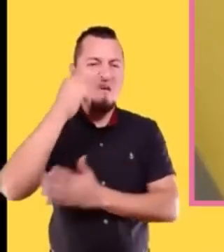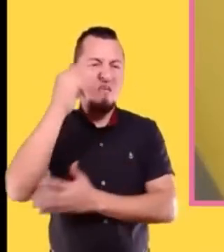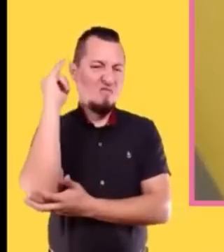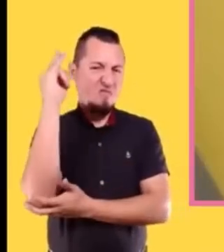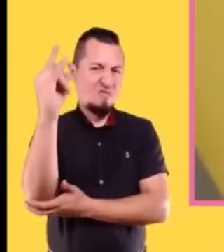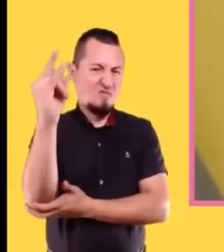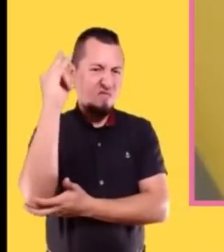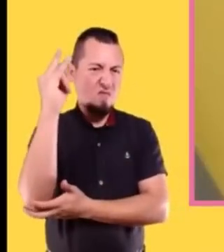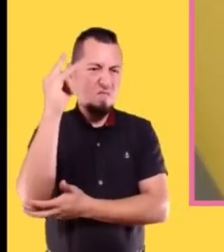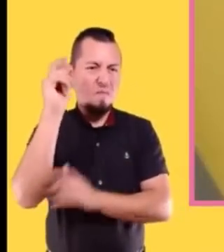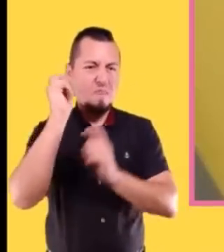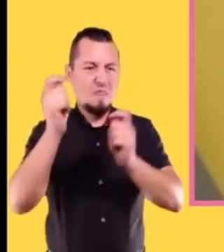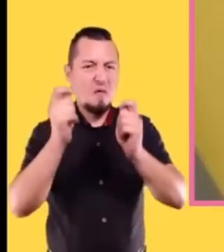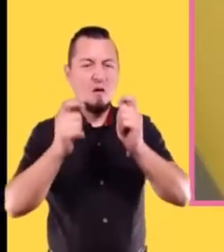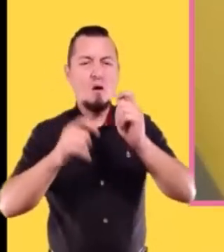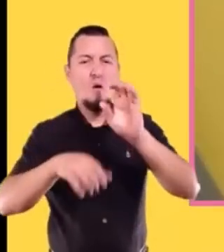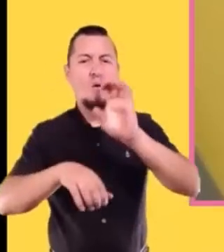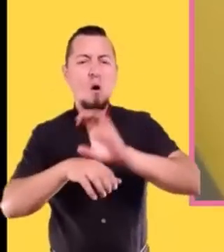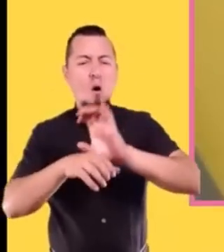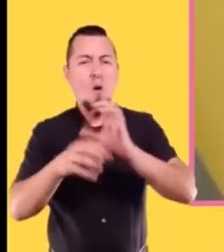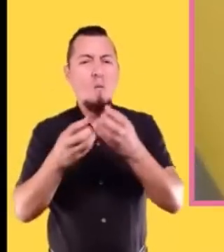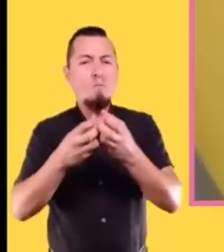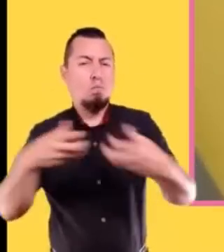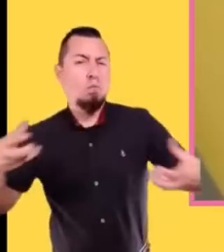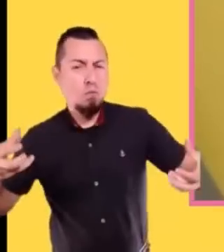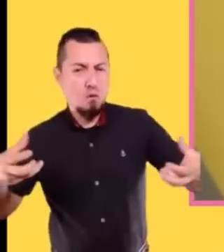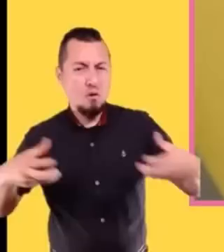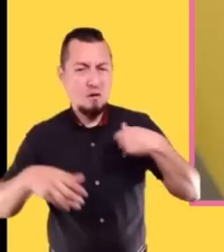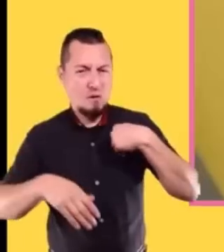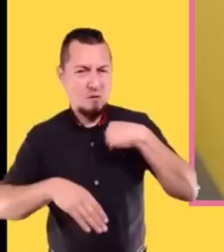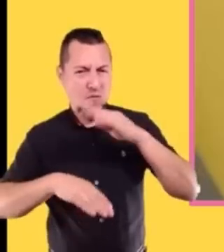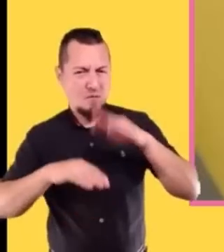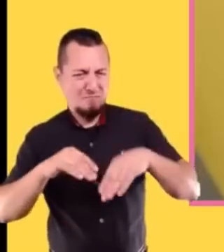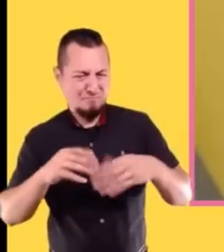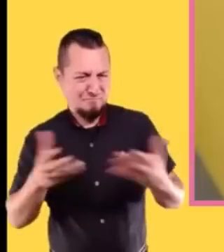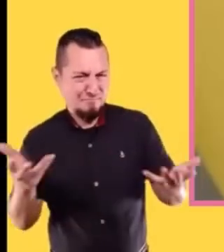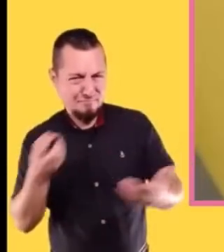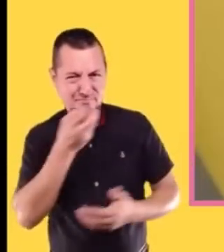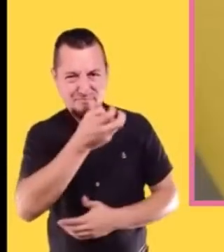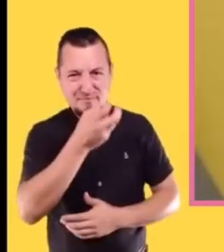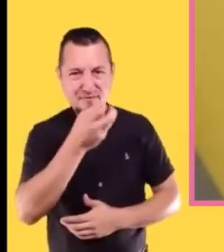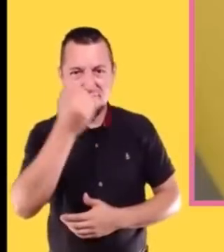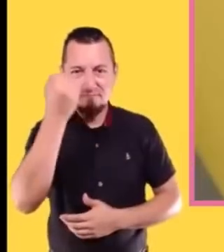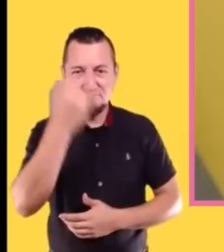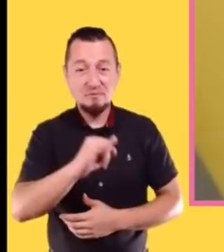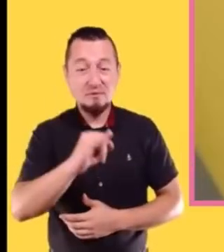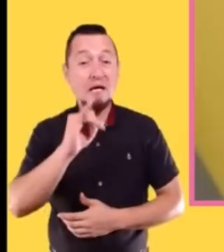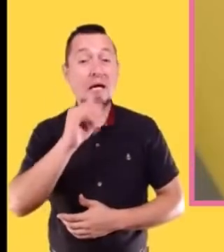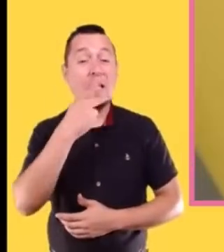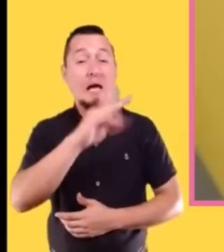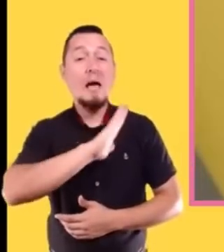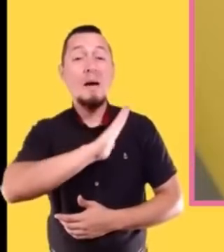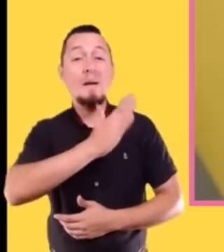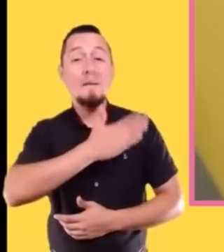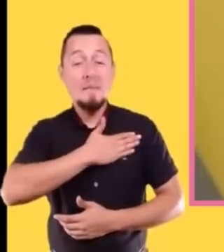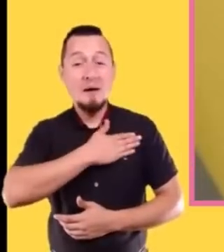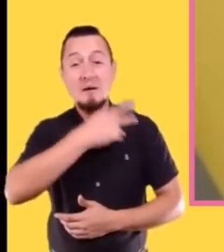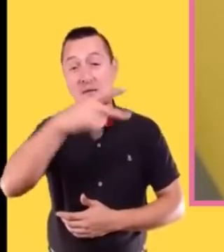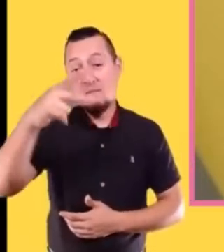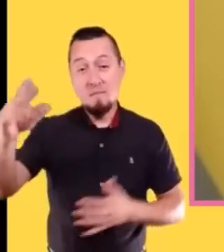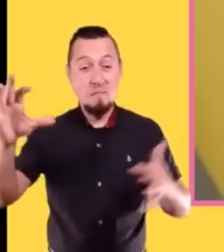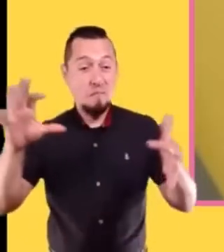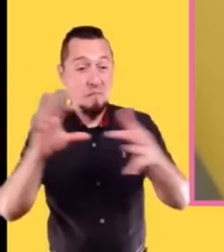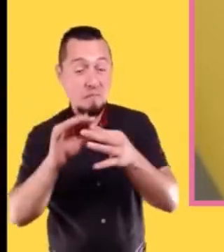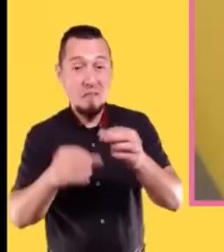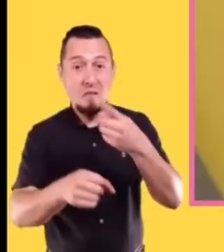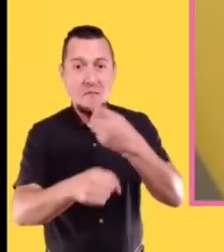testículos y se generan 2 montañas. Esto no está en el área de ciencias, esto está en el área de español, pero hay que decir que está en el área de español de primero de primaria.